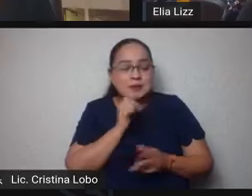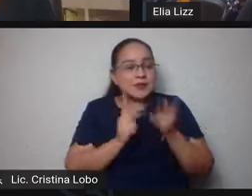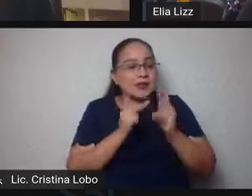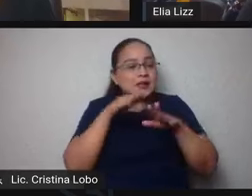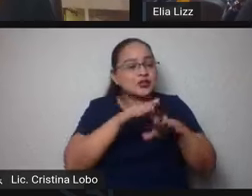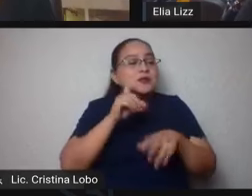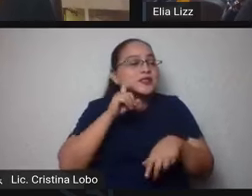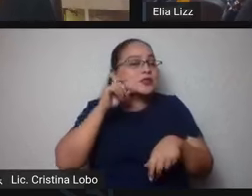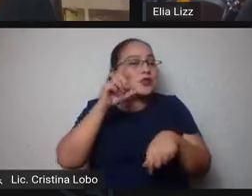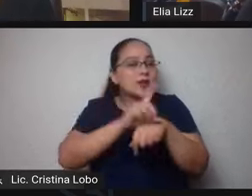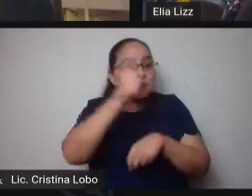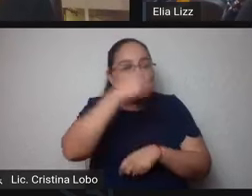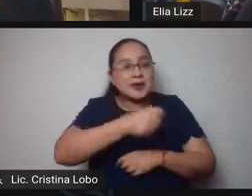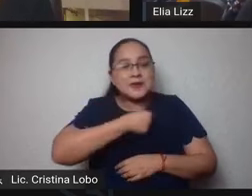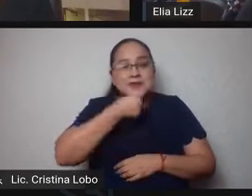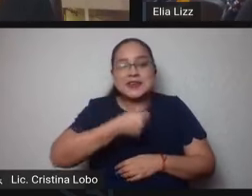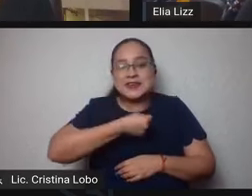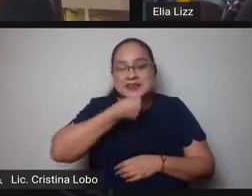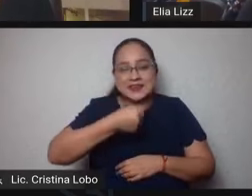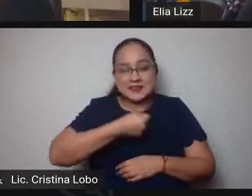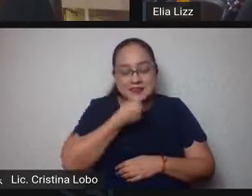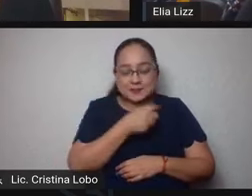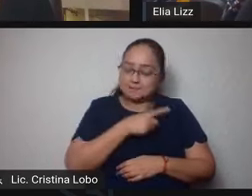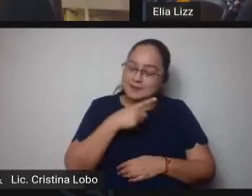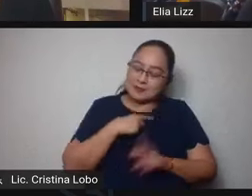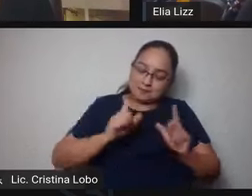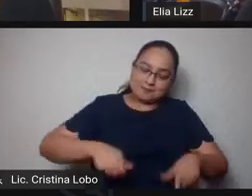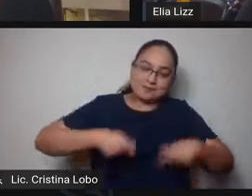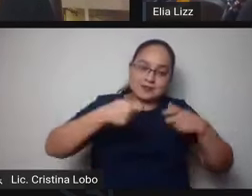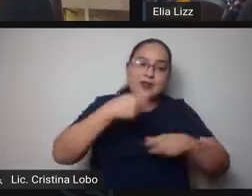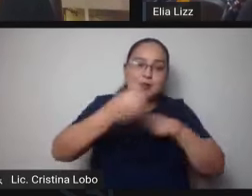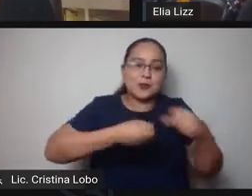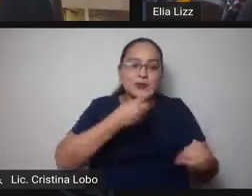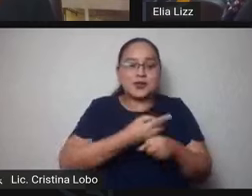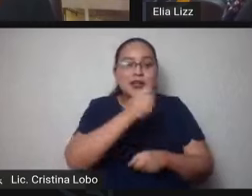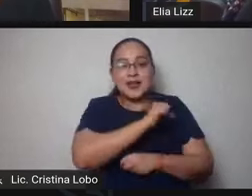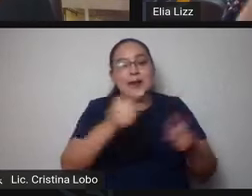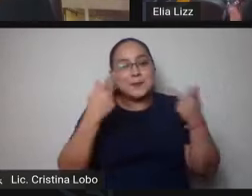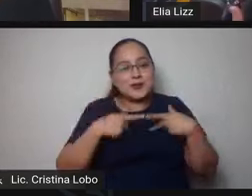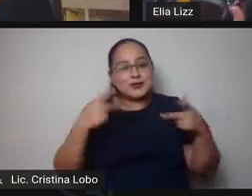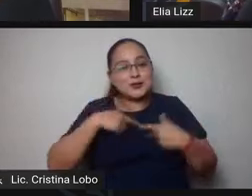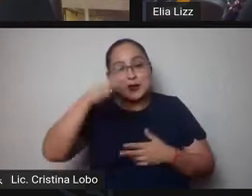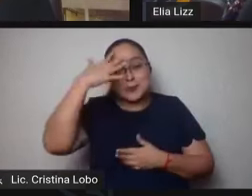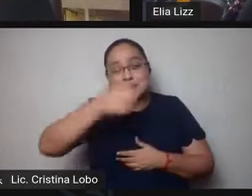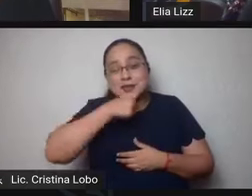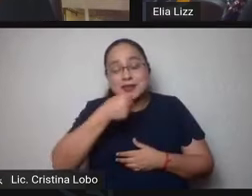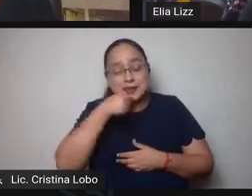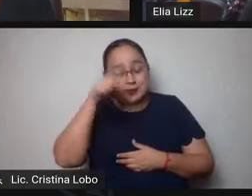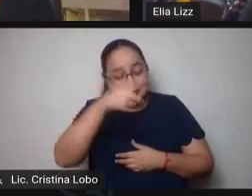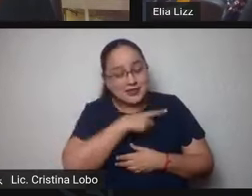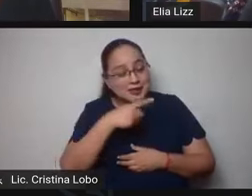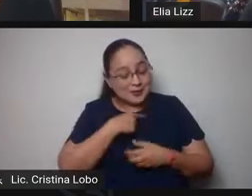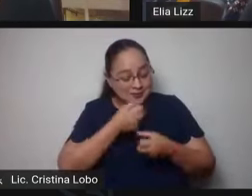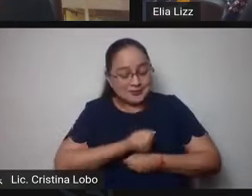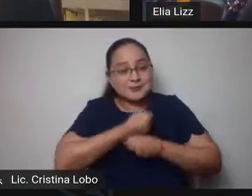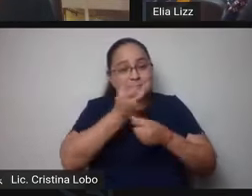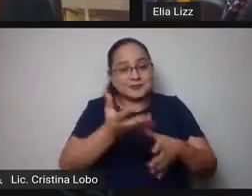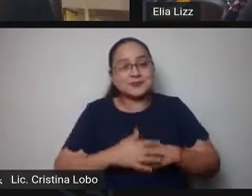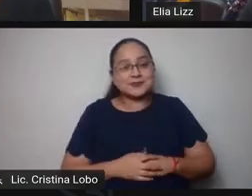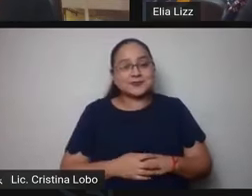vejez. Ay. Tenemos que darles la oportunidad a nuestras personas mayores de expresarse y de manifestarse.